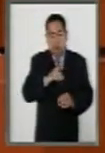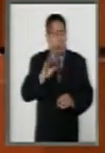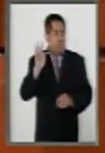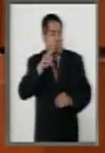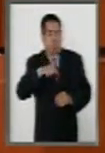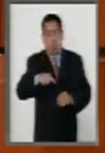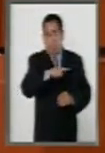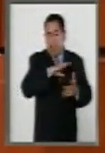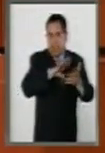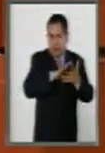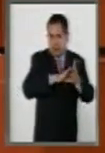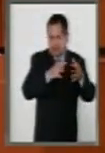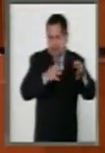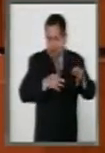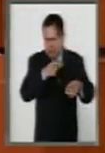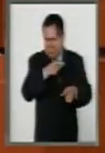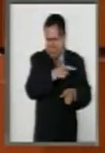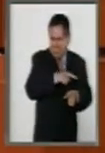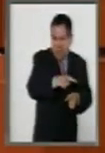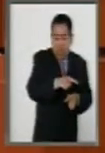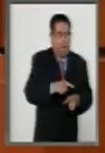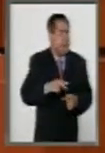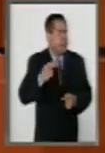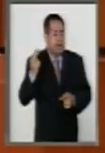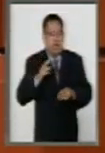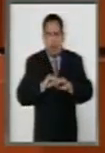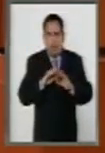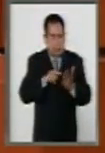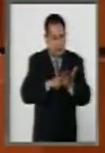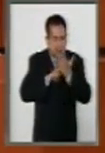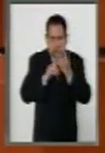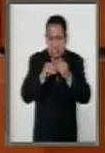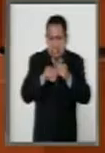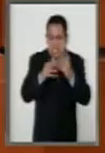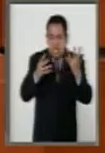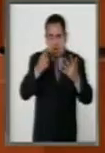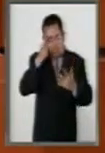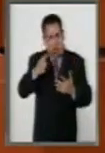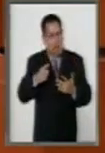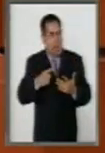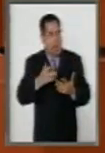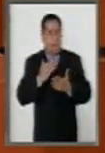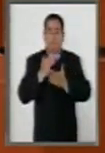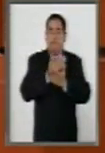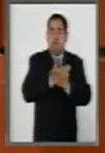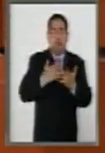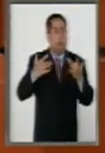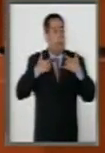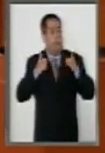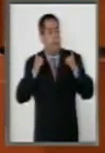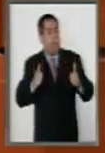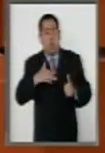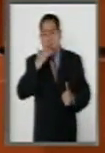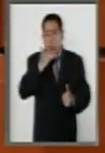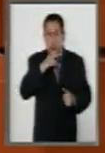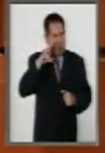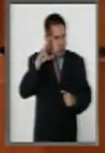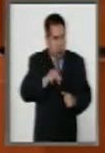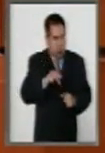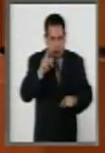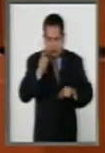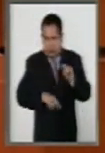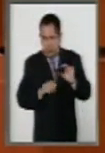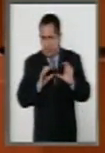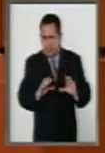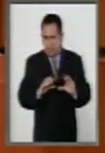de justicia, es necesario contar con un modelo que contribuya a abatir la impunidad y la corrupción, esclarecer